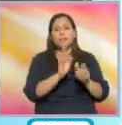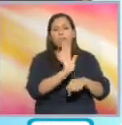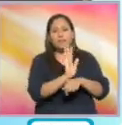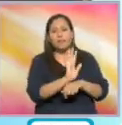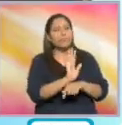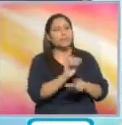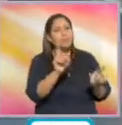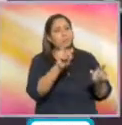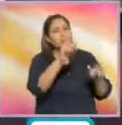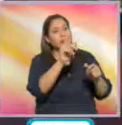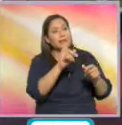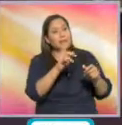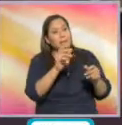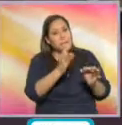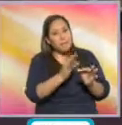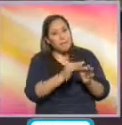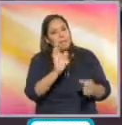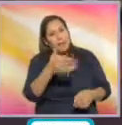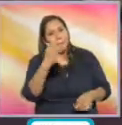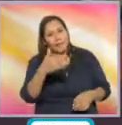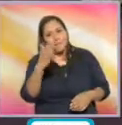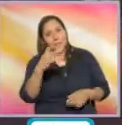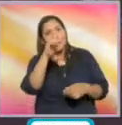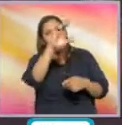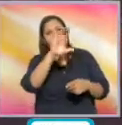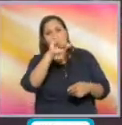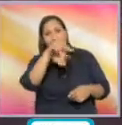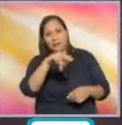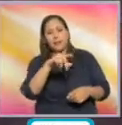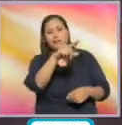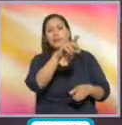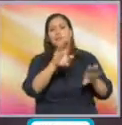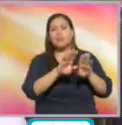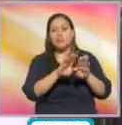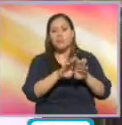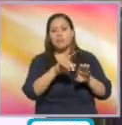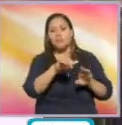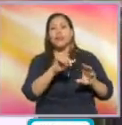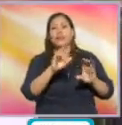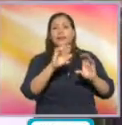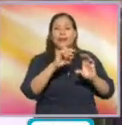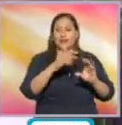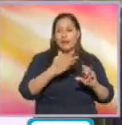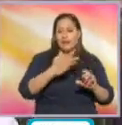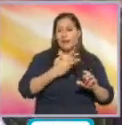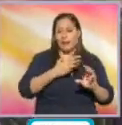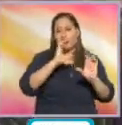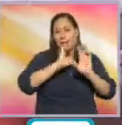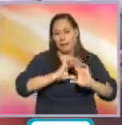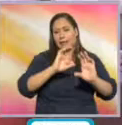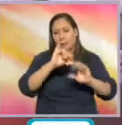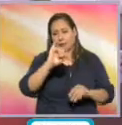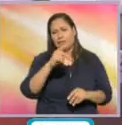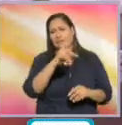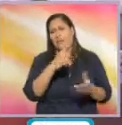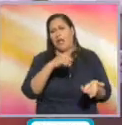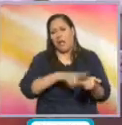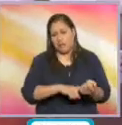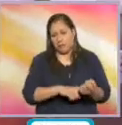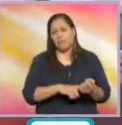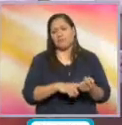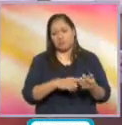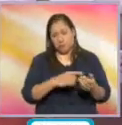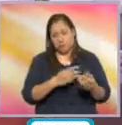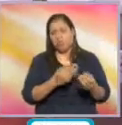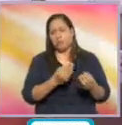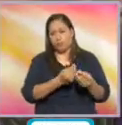en Cannes. ¿Me explico? O sea, no solo son estas grandes figuras que, claro, le dan y salen cantando. Y, Renombre. Sí, no, Pero hay está mucho pa- más Hay mucho más. detrás de